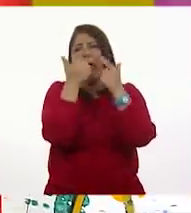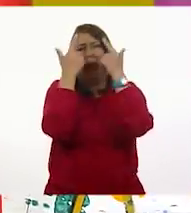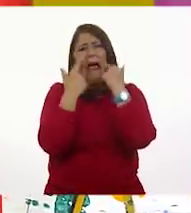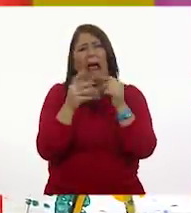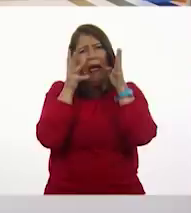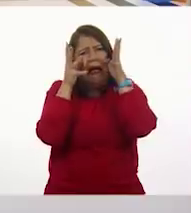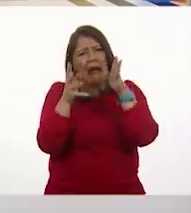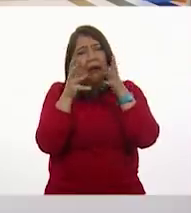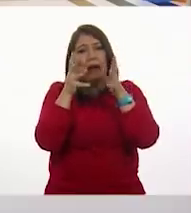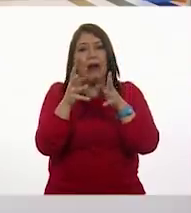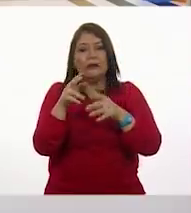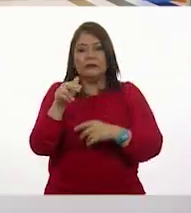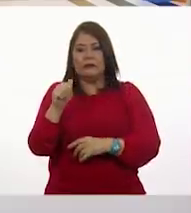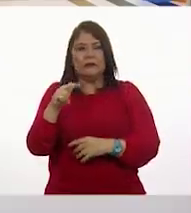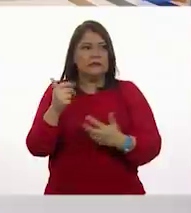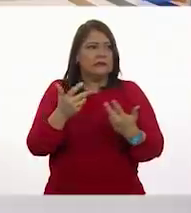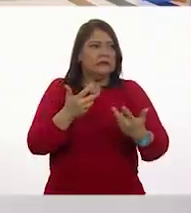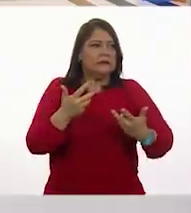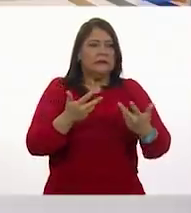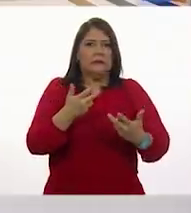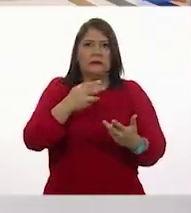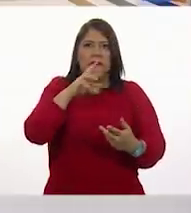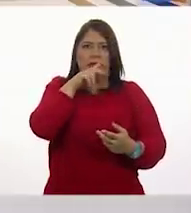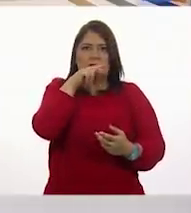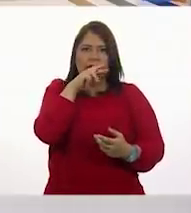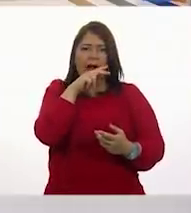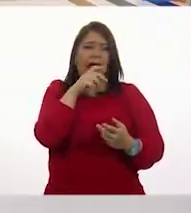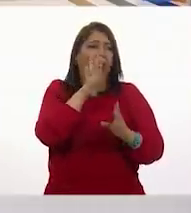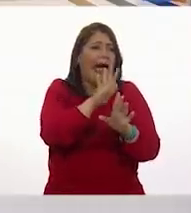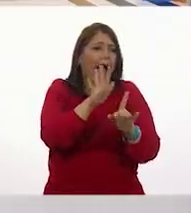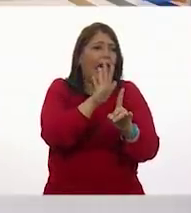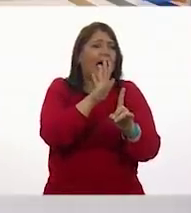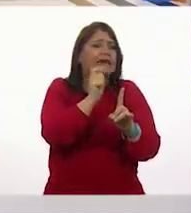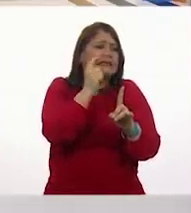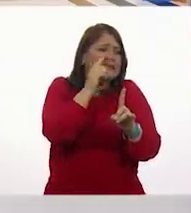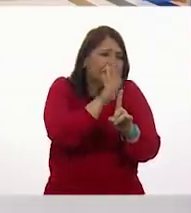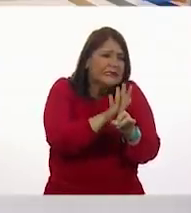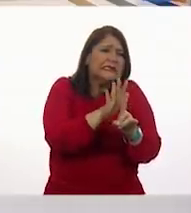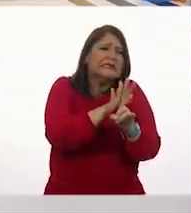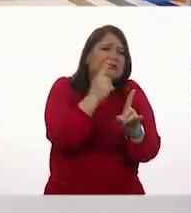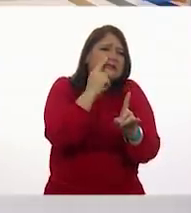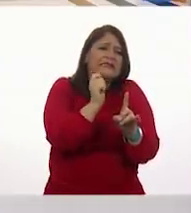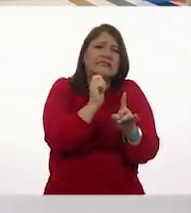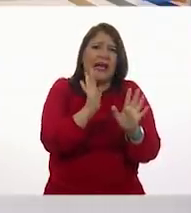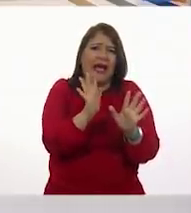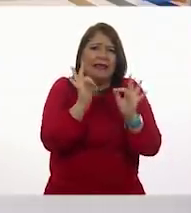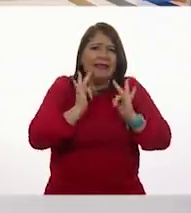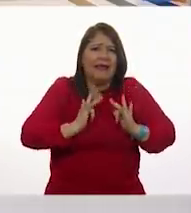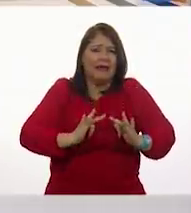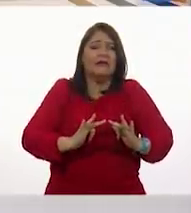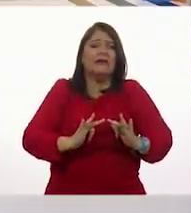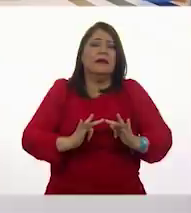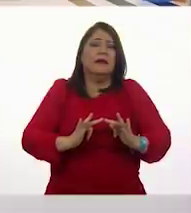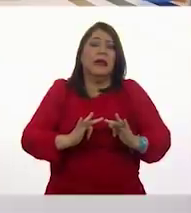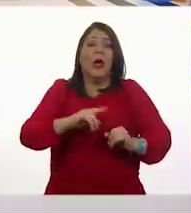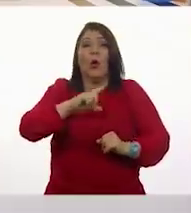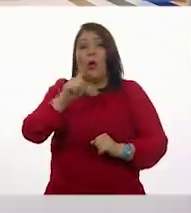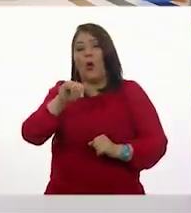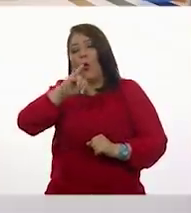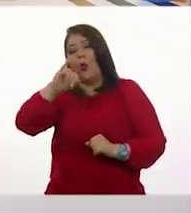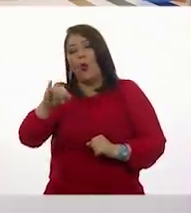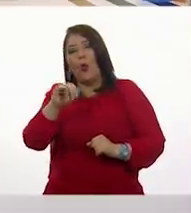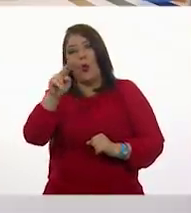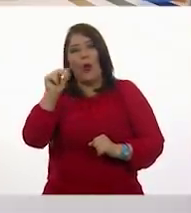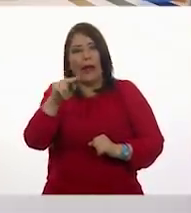Ay, pobre. Y Ana, muy preocupada, trataba de consolarlo. Pues sí. Mientras le decía a Juan que